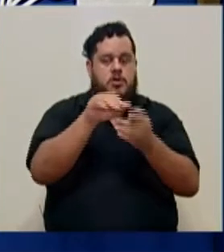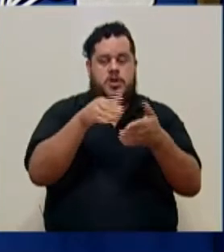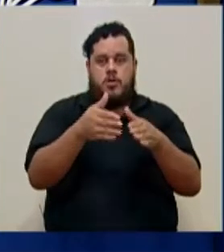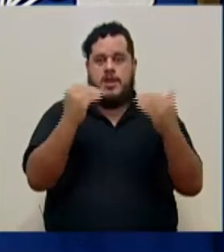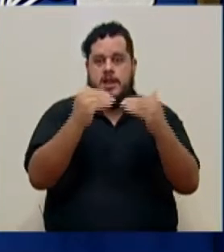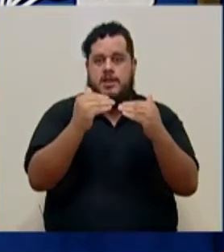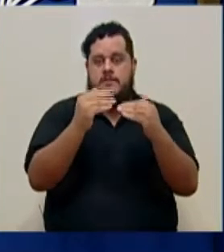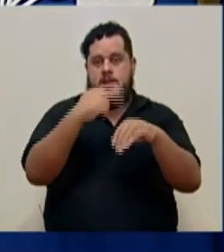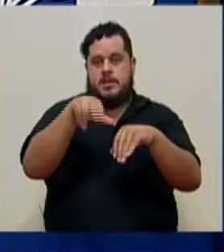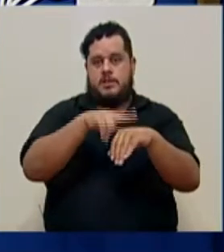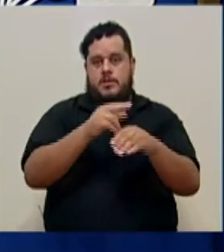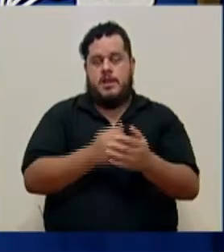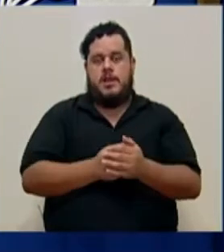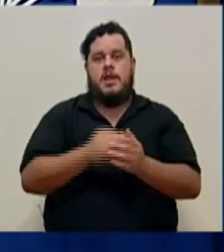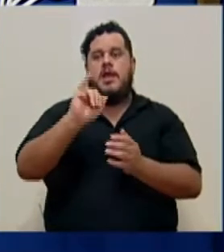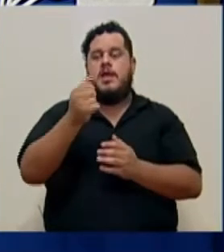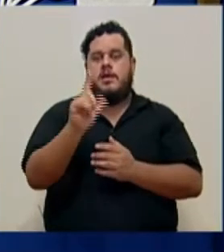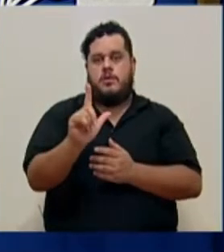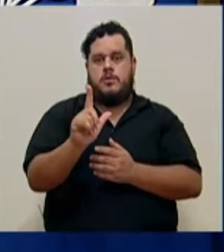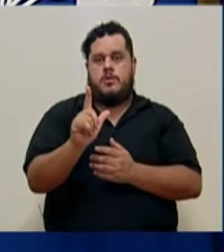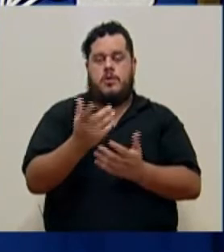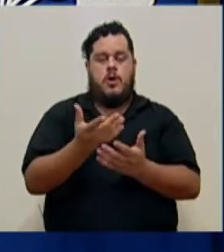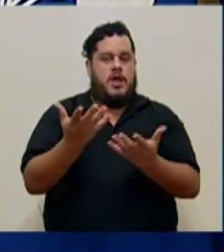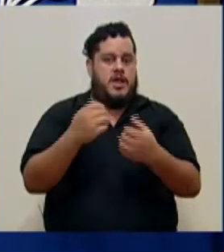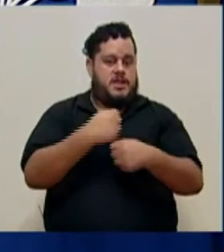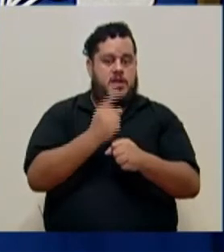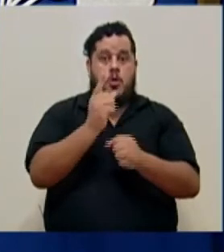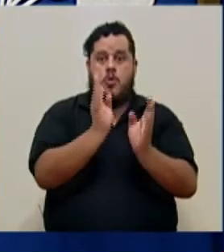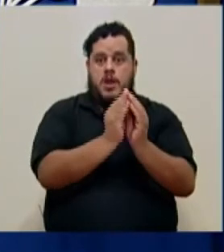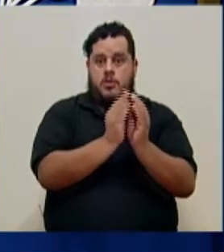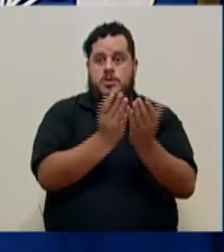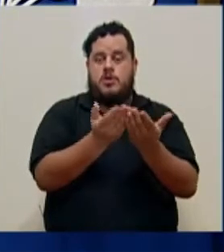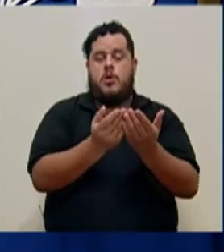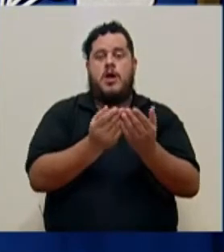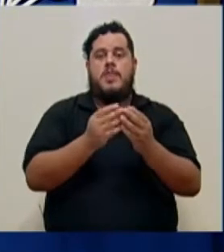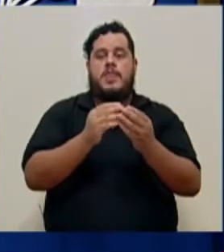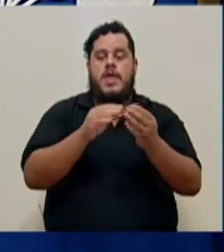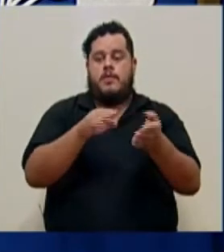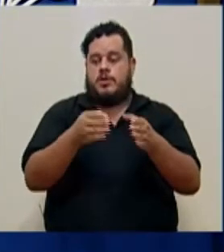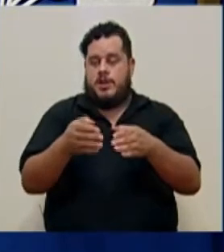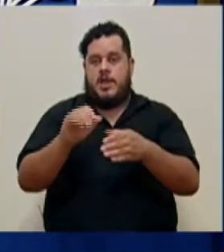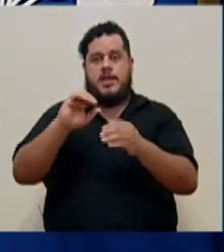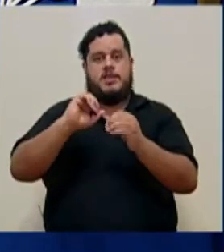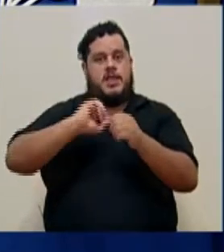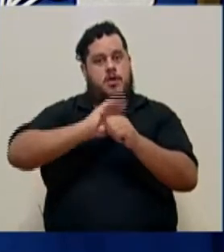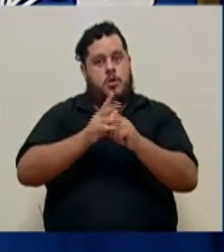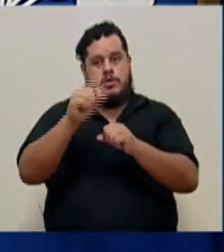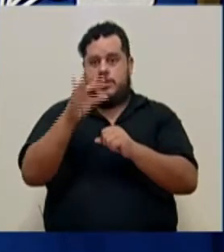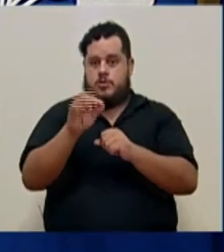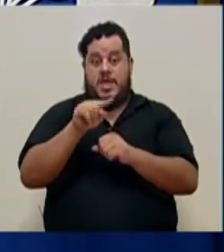nivel nacional. En julio se conformó una comisión de mortalidad de COVID-19. Esta